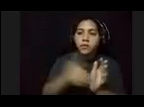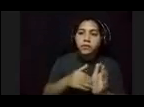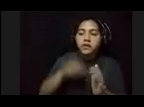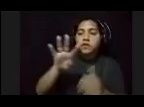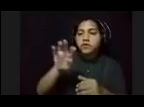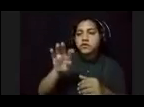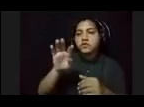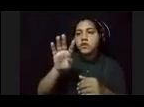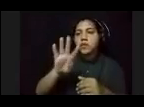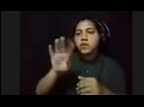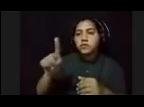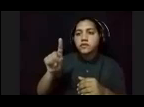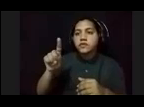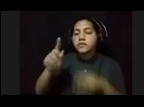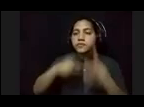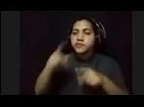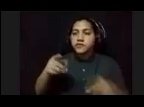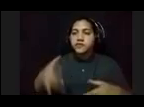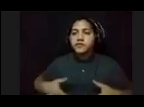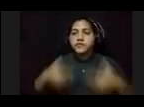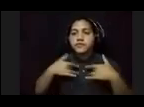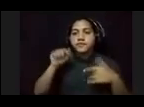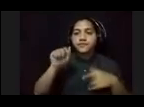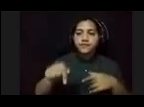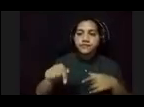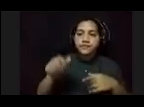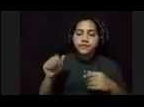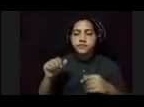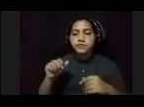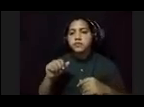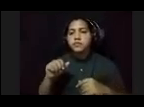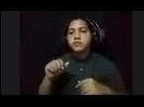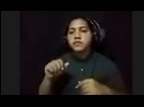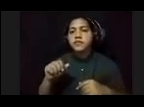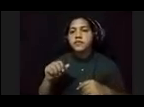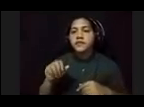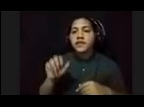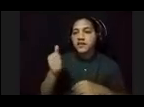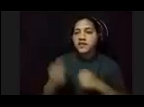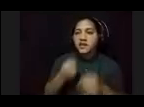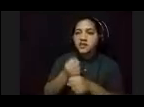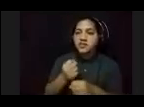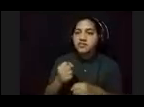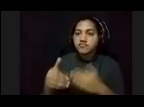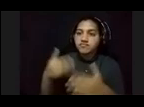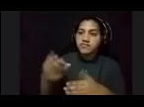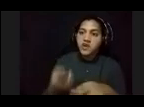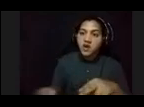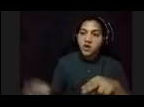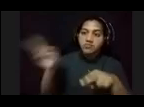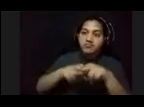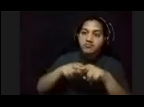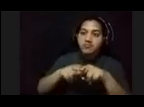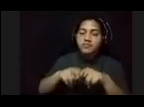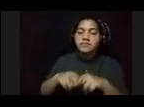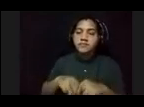de 1899, este barrio en una década casi duplicó su población. Varios